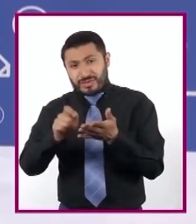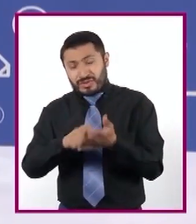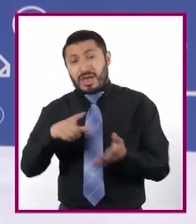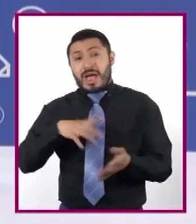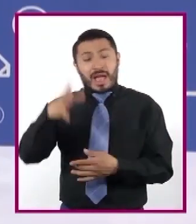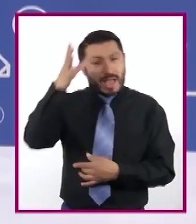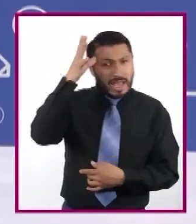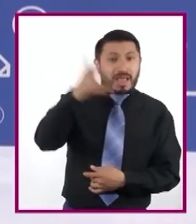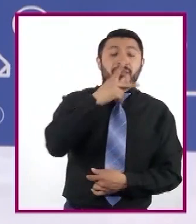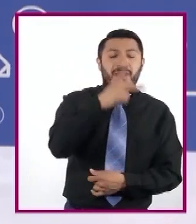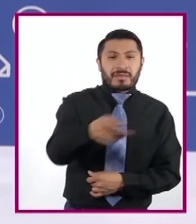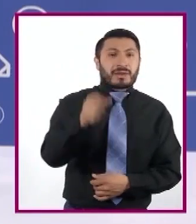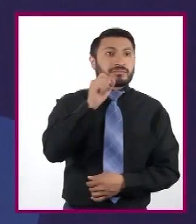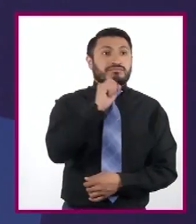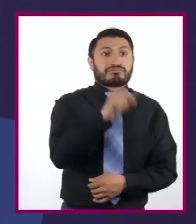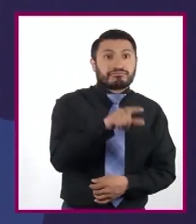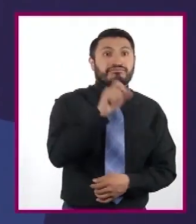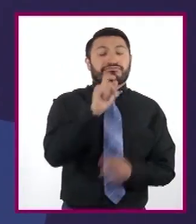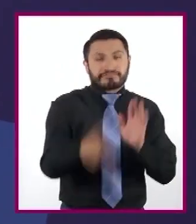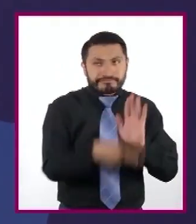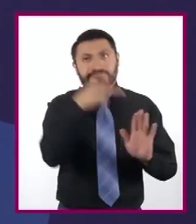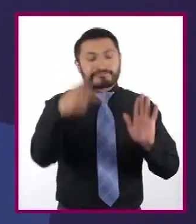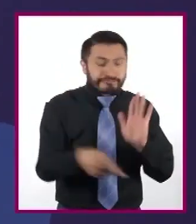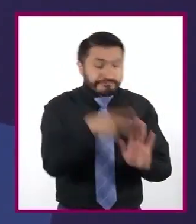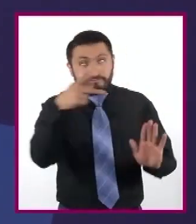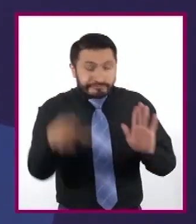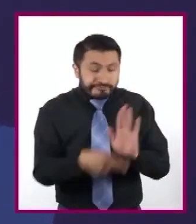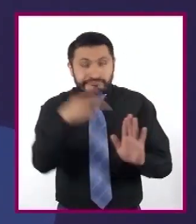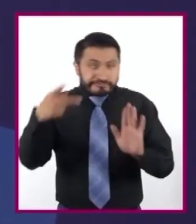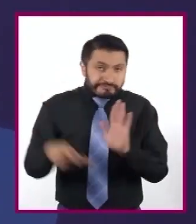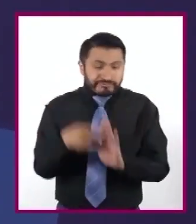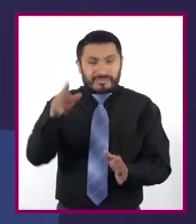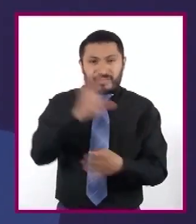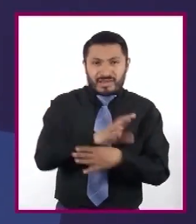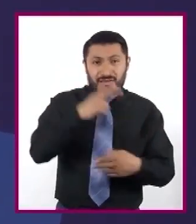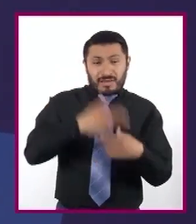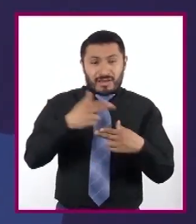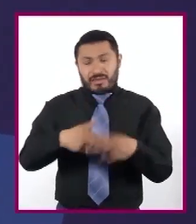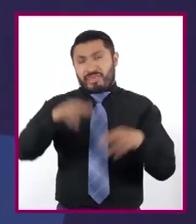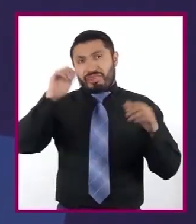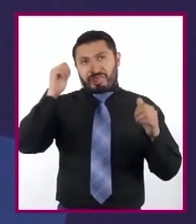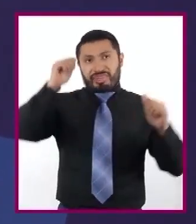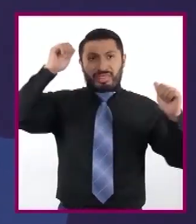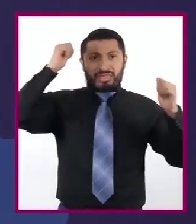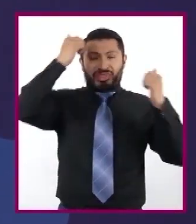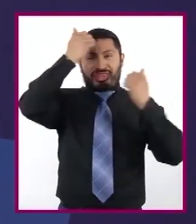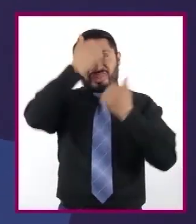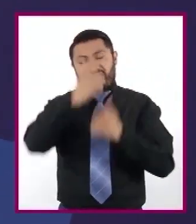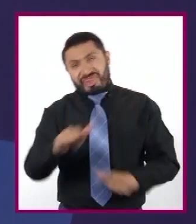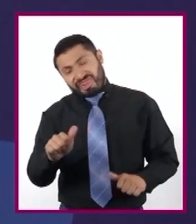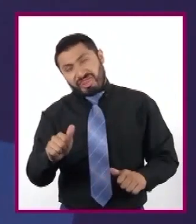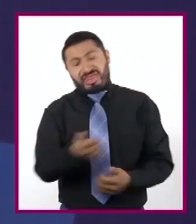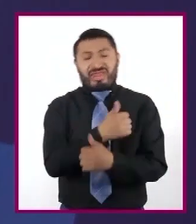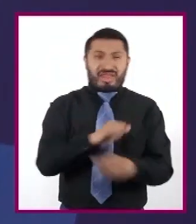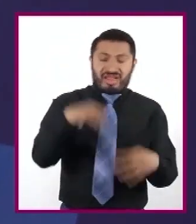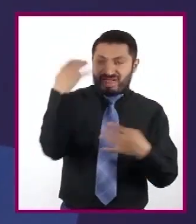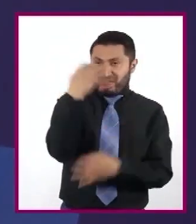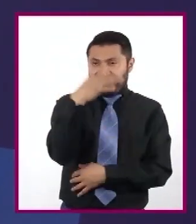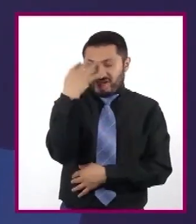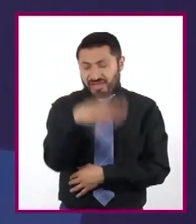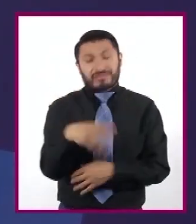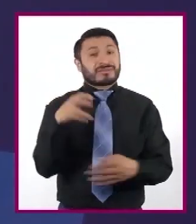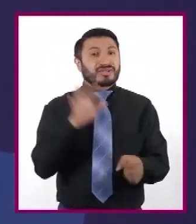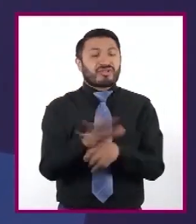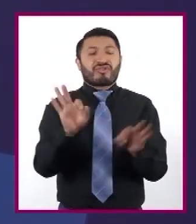hasta que les aburre? ¿Qué estrategias conocen para que esto no les suceda a ustedes cuando escriben? ¿Qué deben hacer para